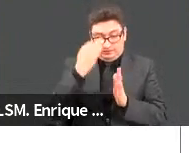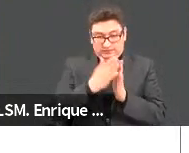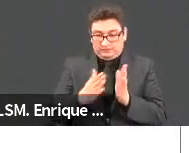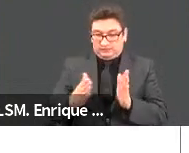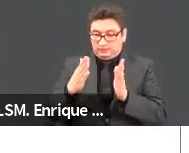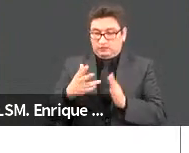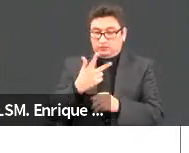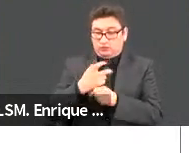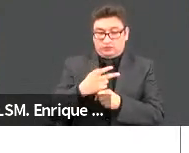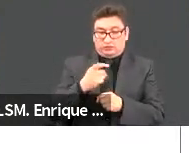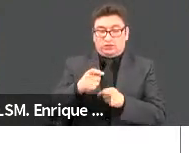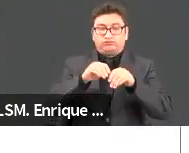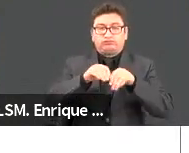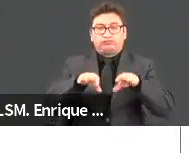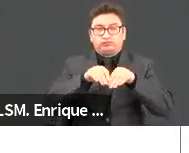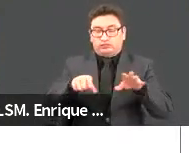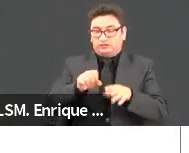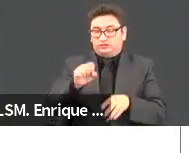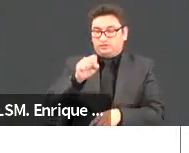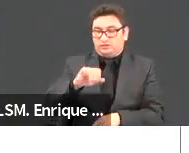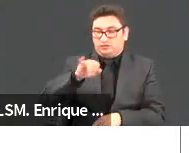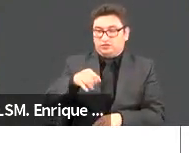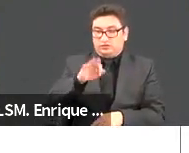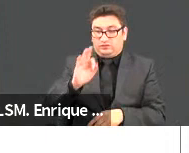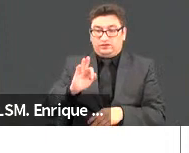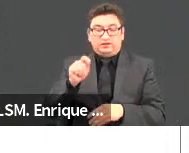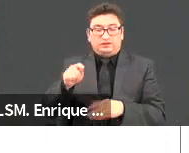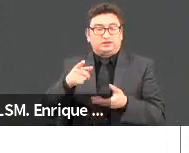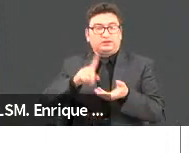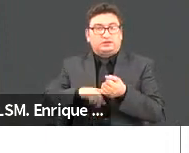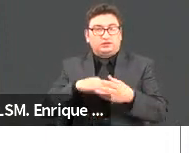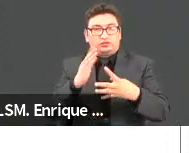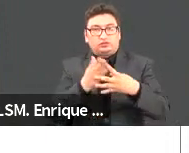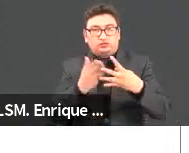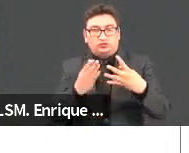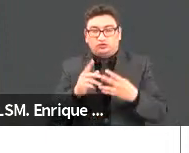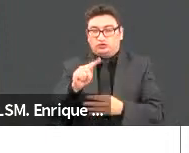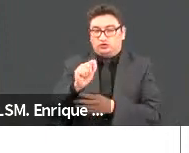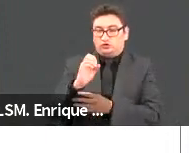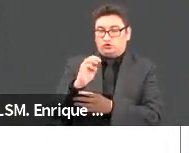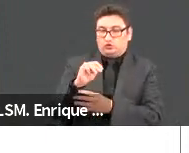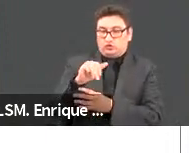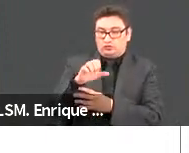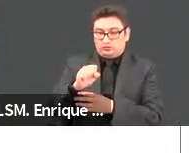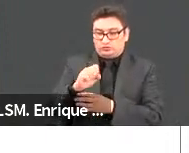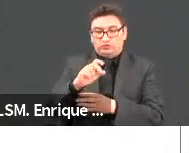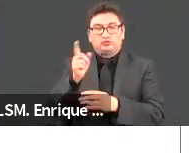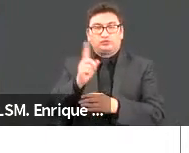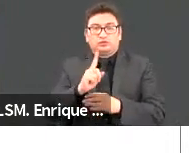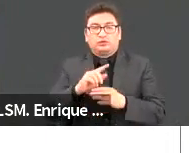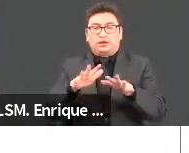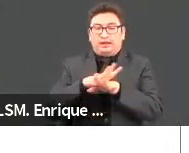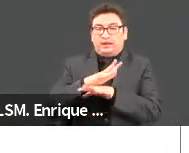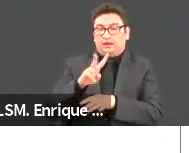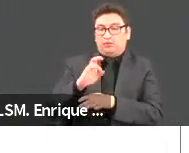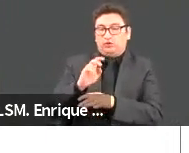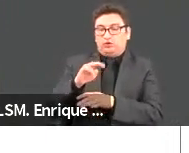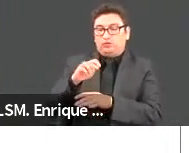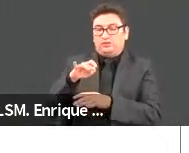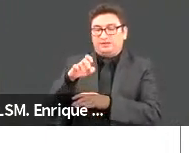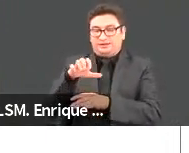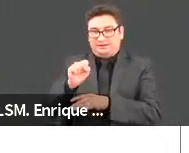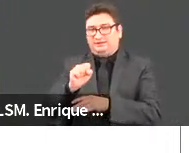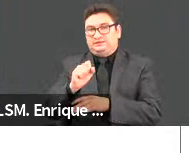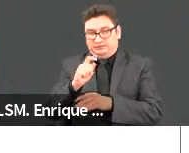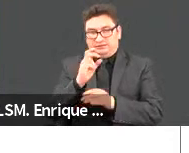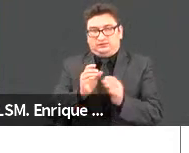el semanario judicial de la Federación se clasificó no en tomos, sino en volúmenes. ¿Sí? ¿Correcto? Entonces,